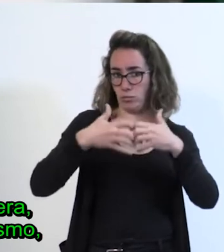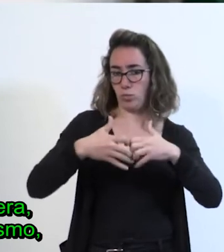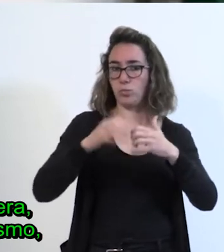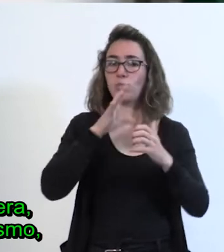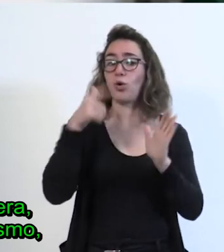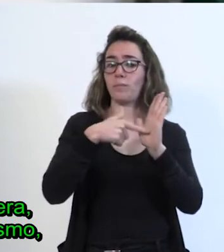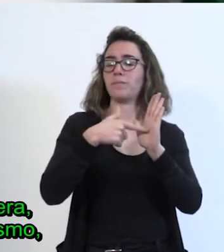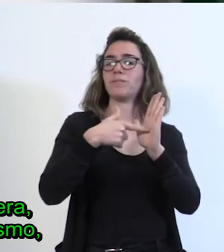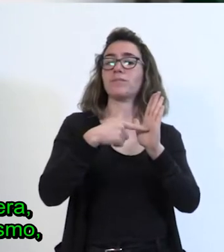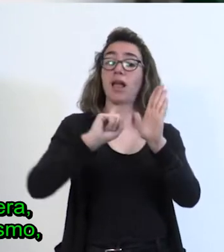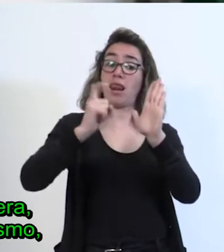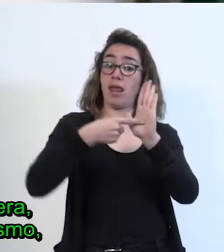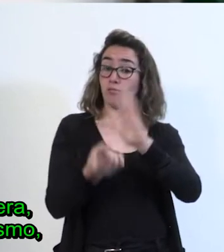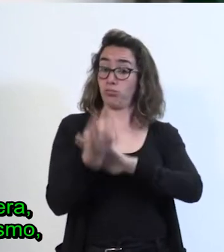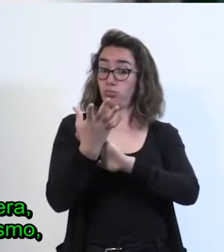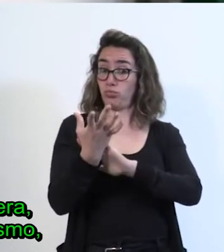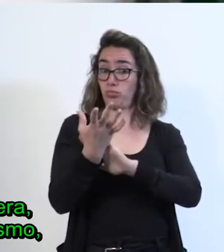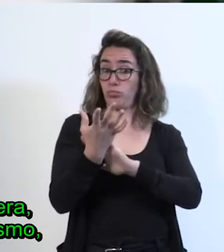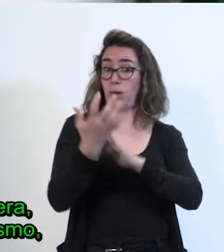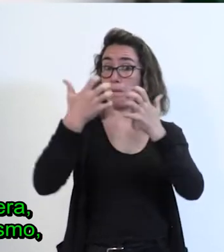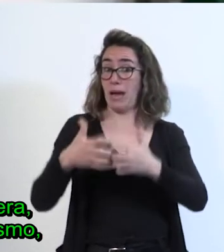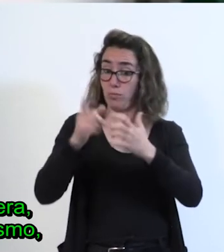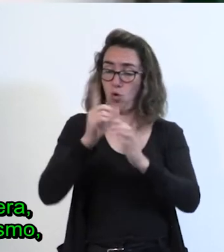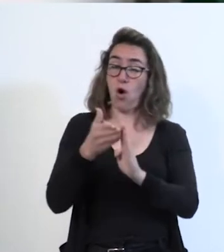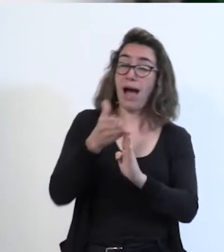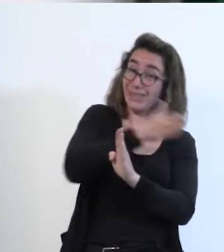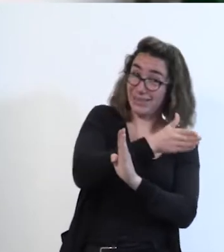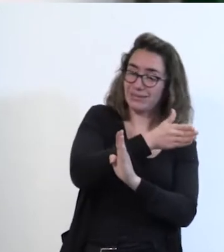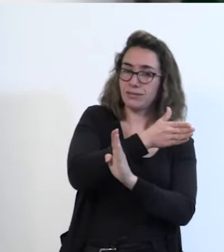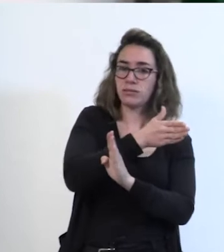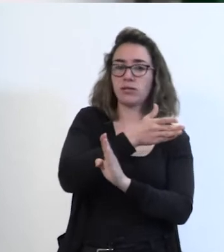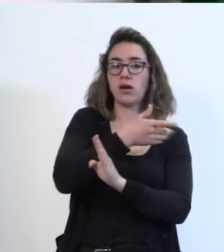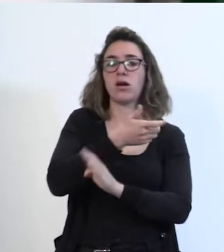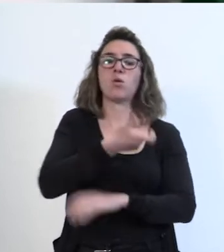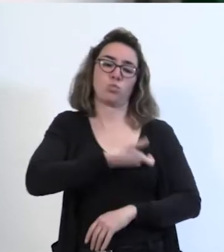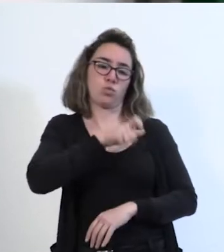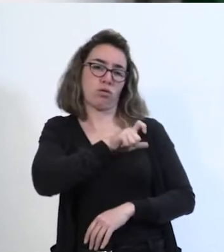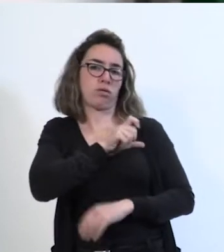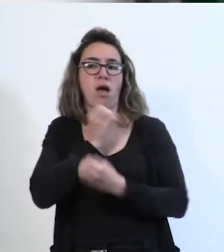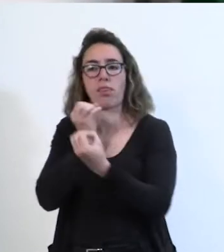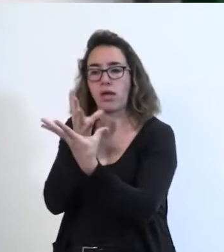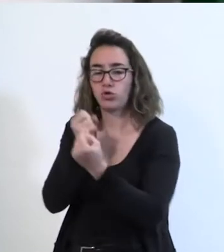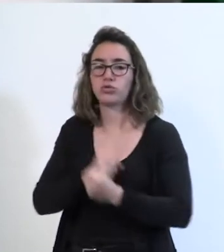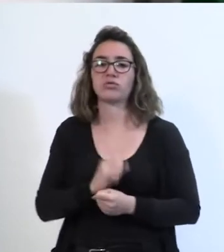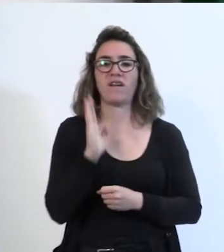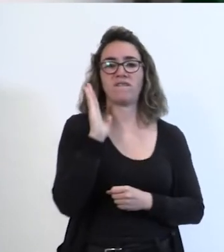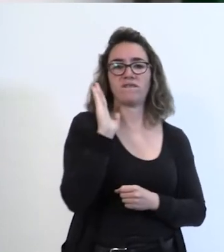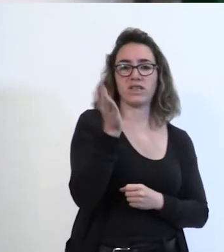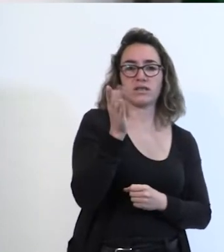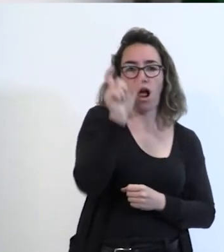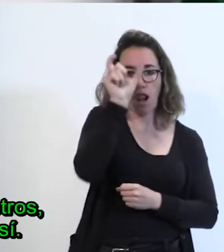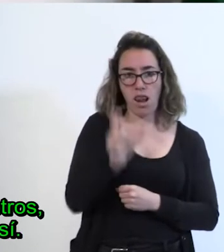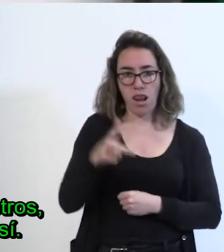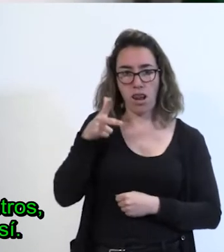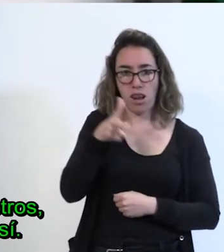antes de que esta ley existiera y antes de que se creara este mecanismo, la policía daba unos datos, la fiscalía daba